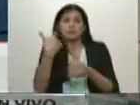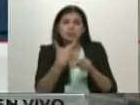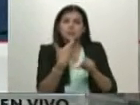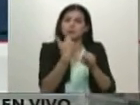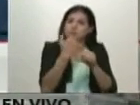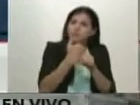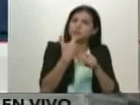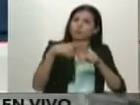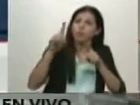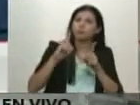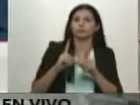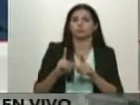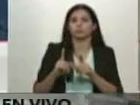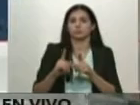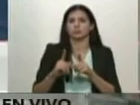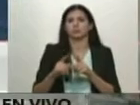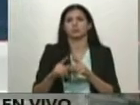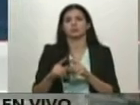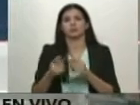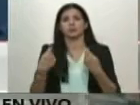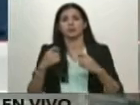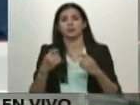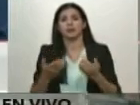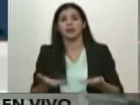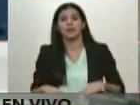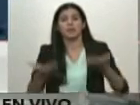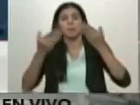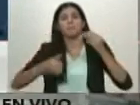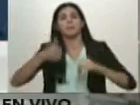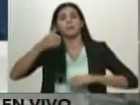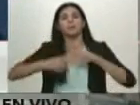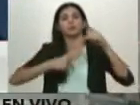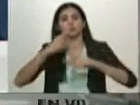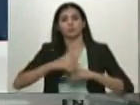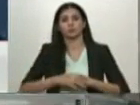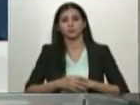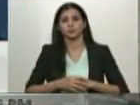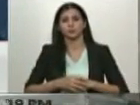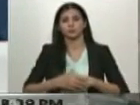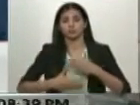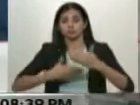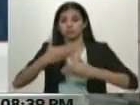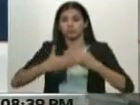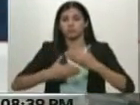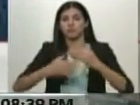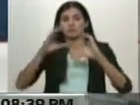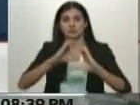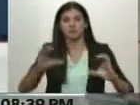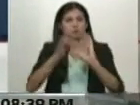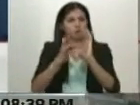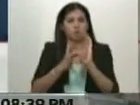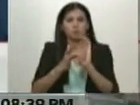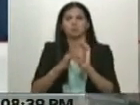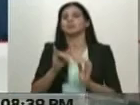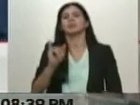procesos. Los costos de producción de Venezuela, procesos científicos, tecnológicos, de